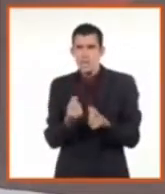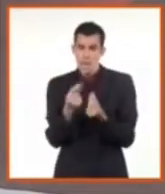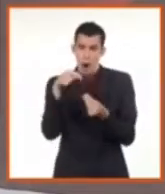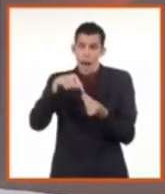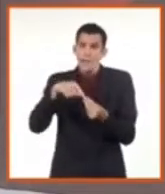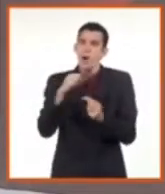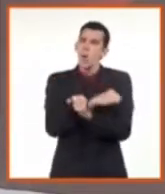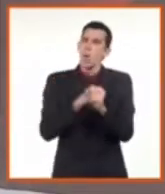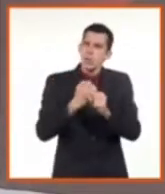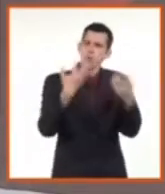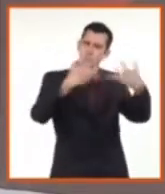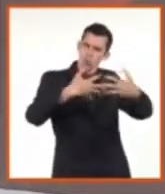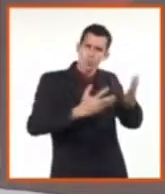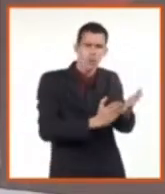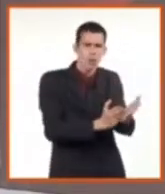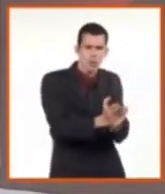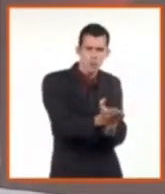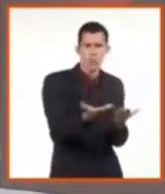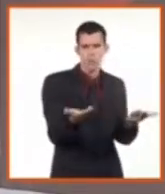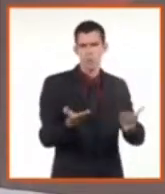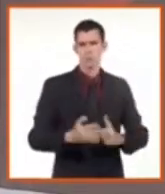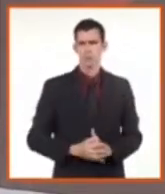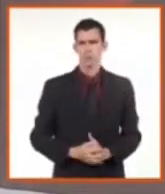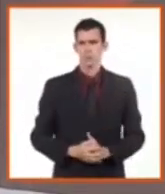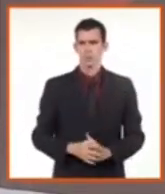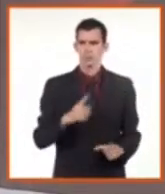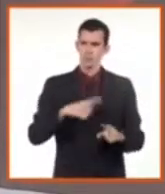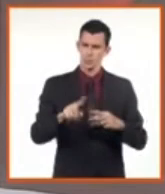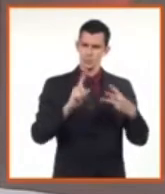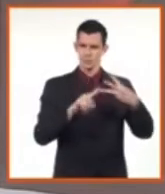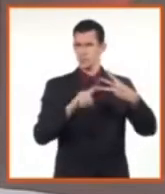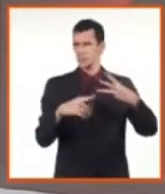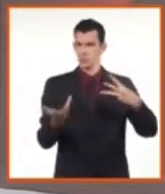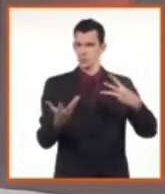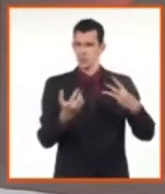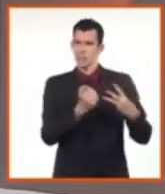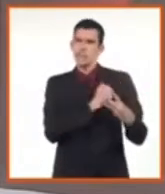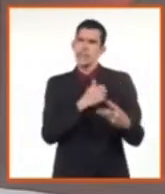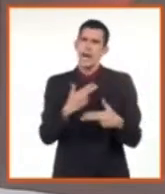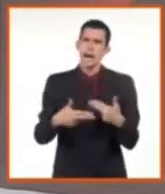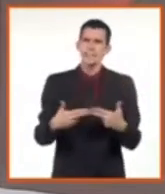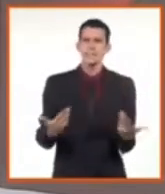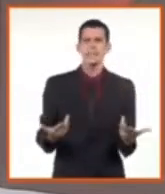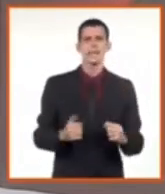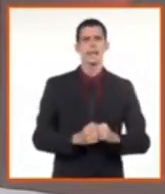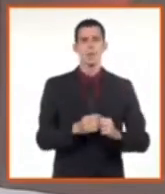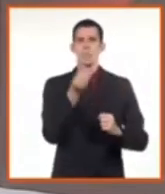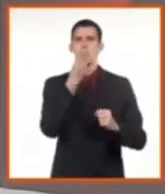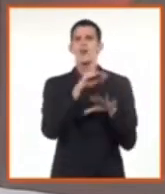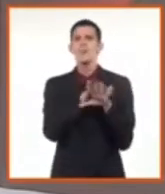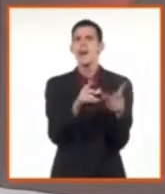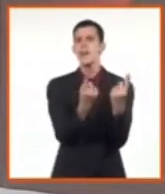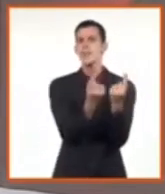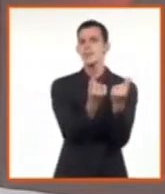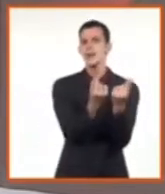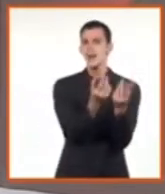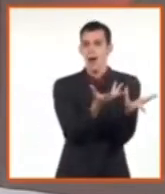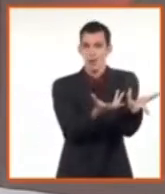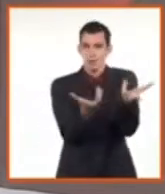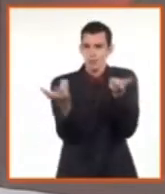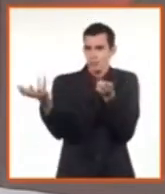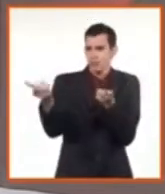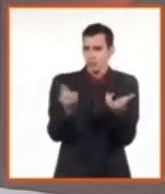entidades puedan prefinanciar a productores nacionales que tengan condiciones de convertirse en